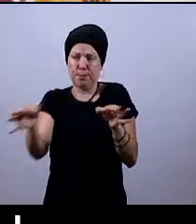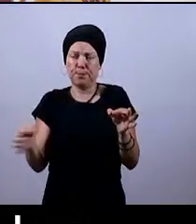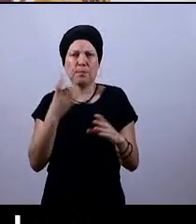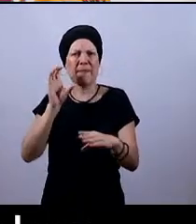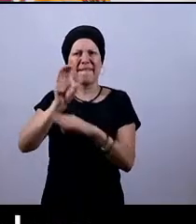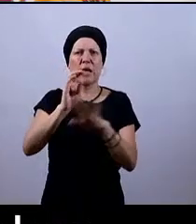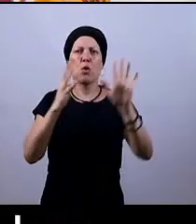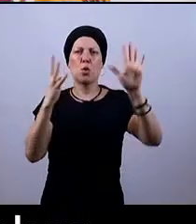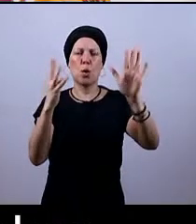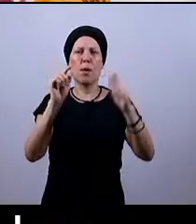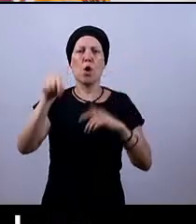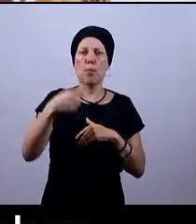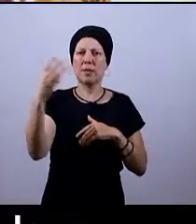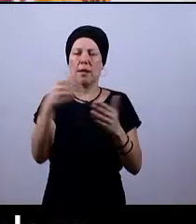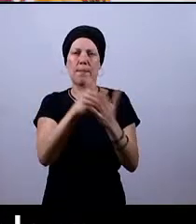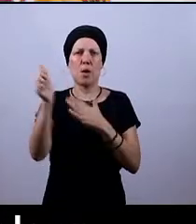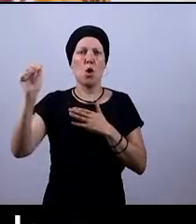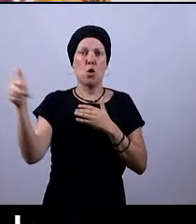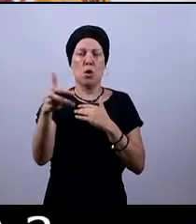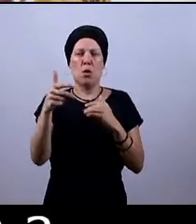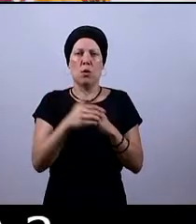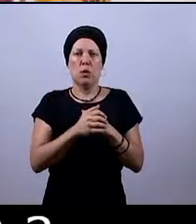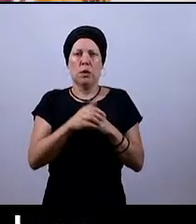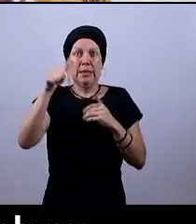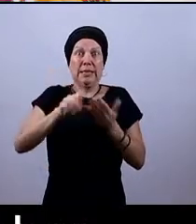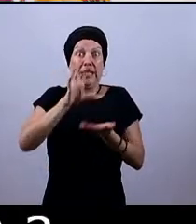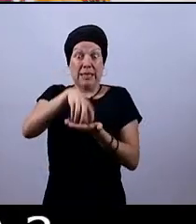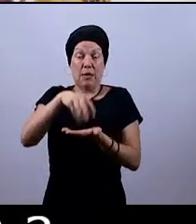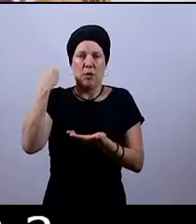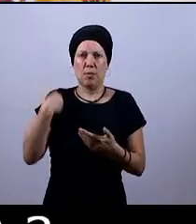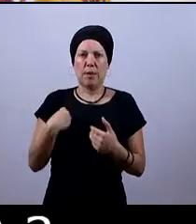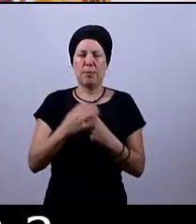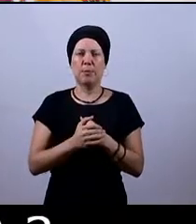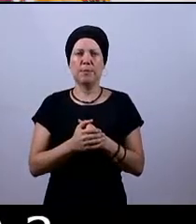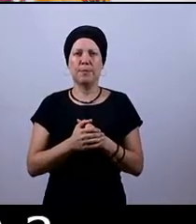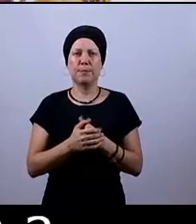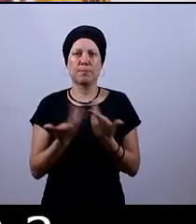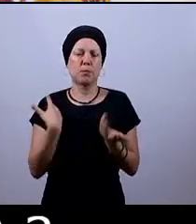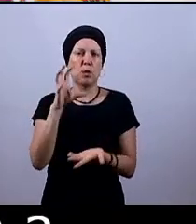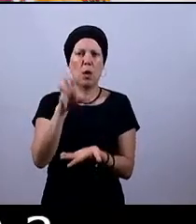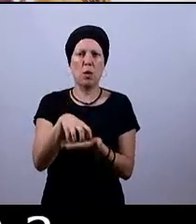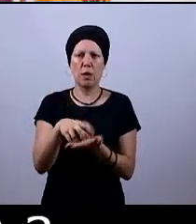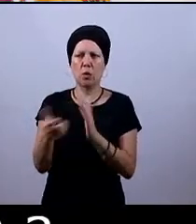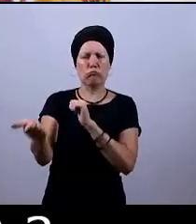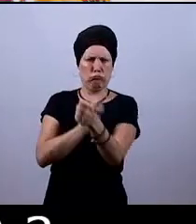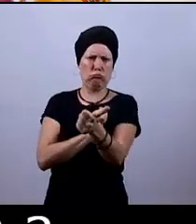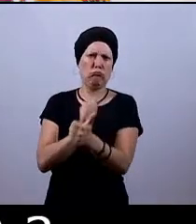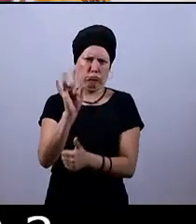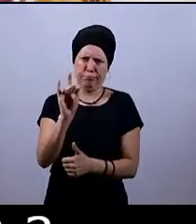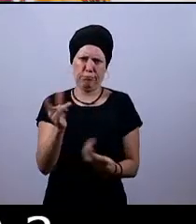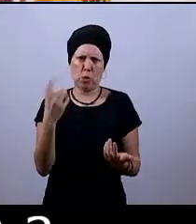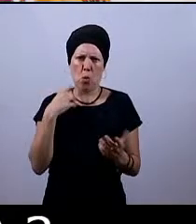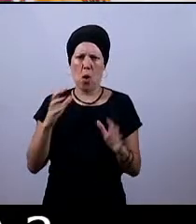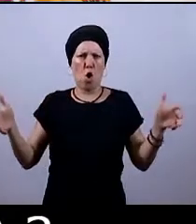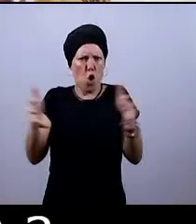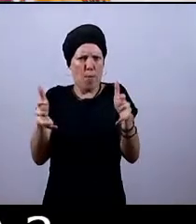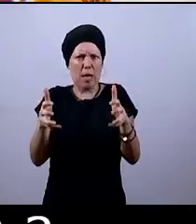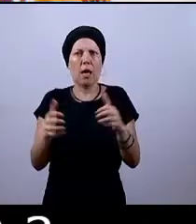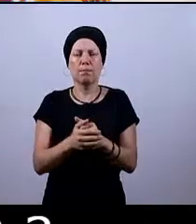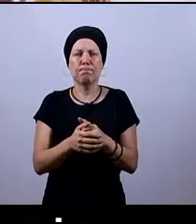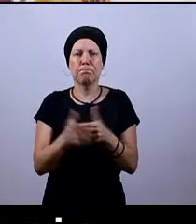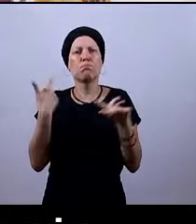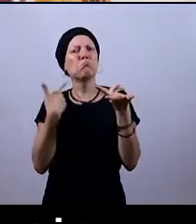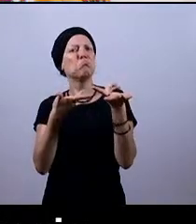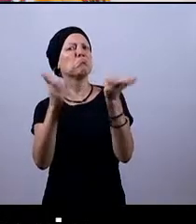es de 9,3 millones de euros en este centro. Va a ser un centro de referencia comarcal que va a